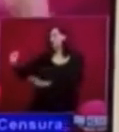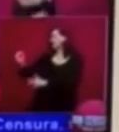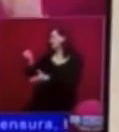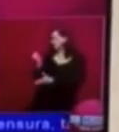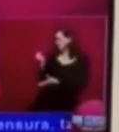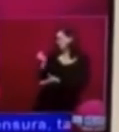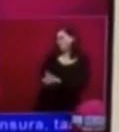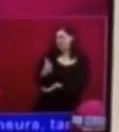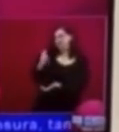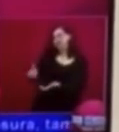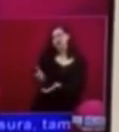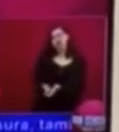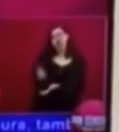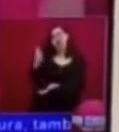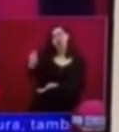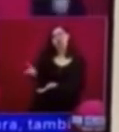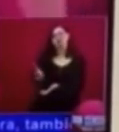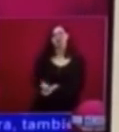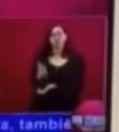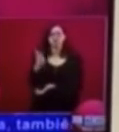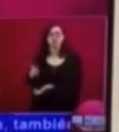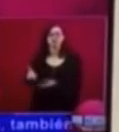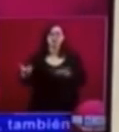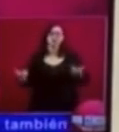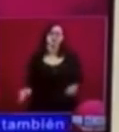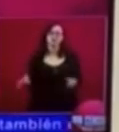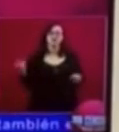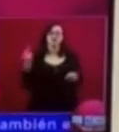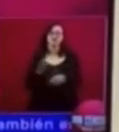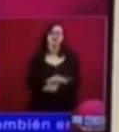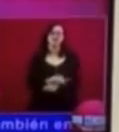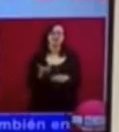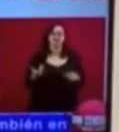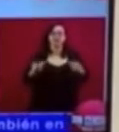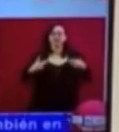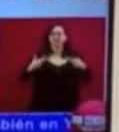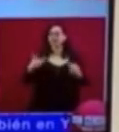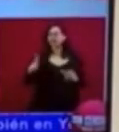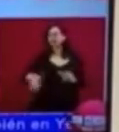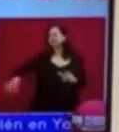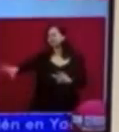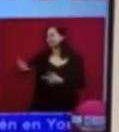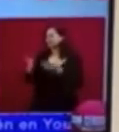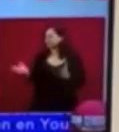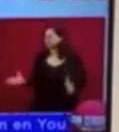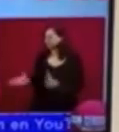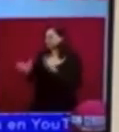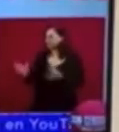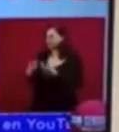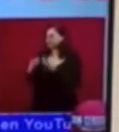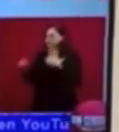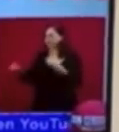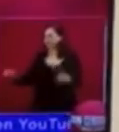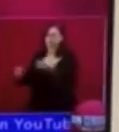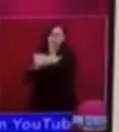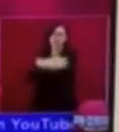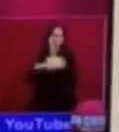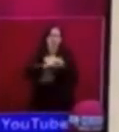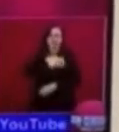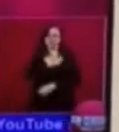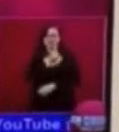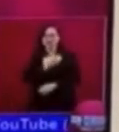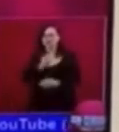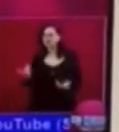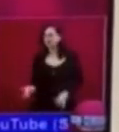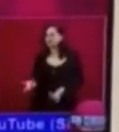nosotros. Ahí sí yo no estoy de acuerdo, a pesar de que ha sido menor la inversión en publicidad oficial, a pesar de que